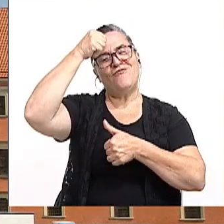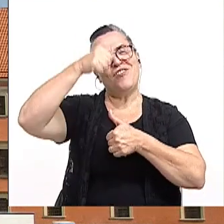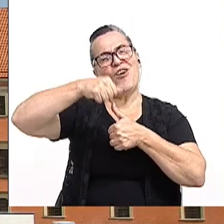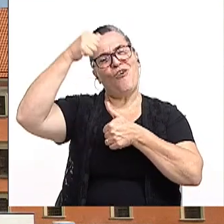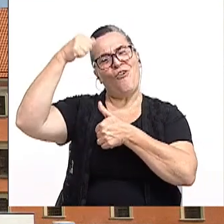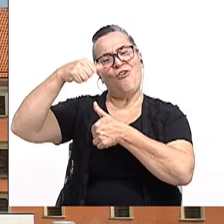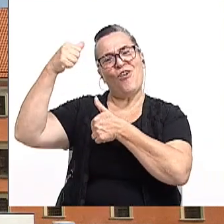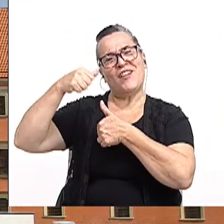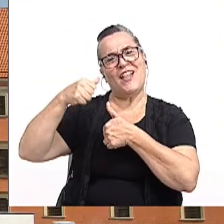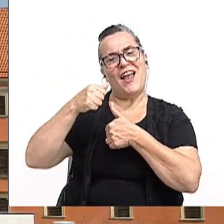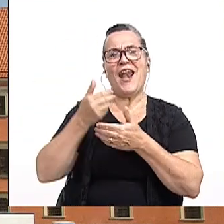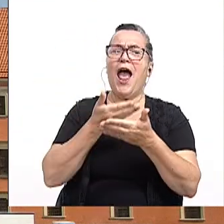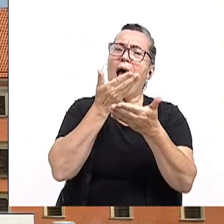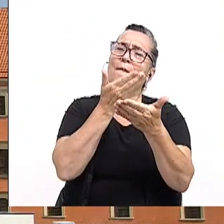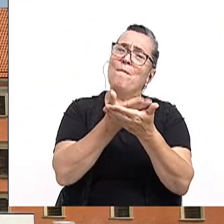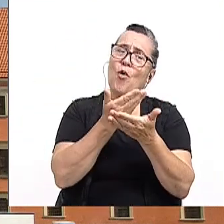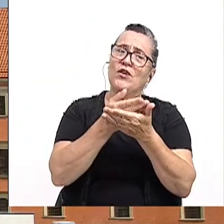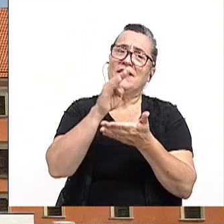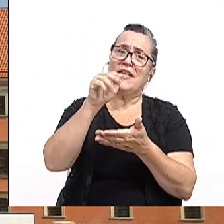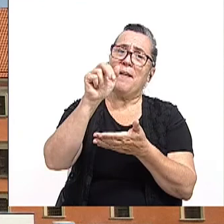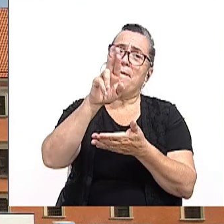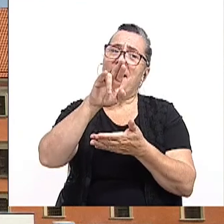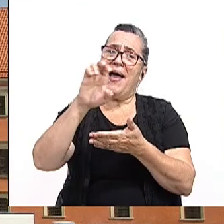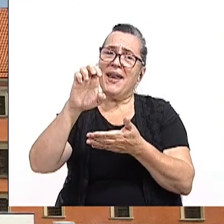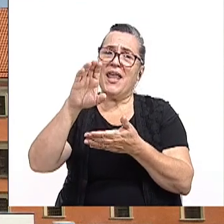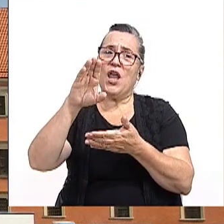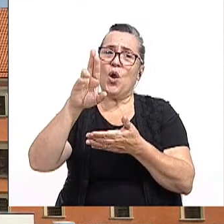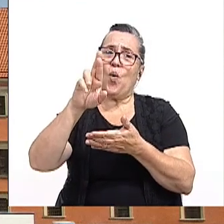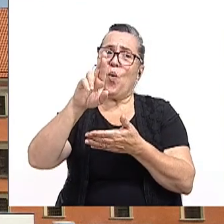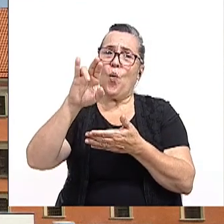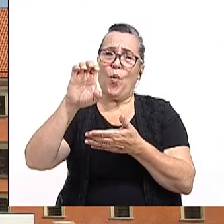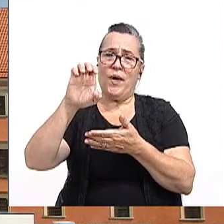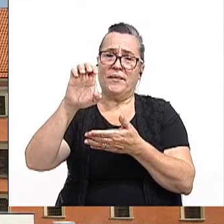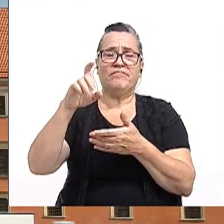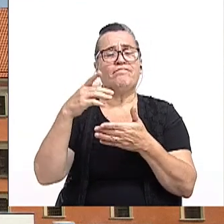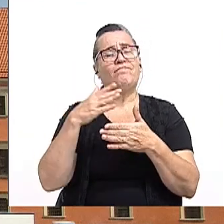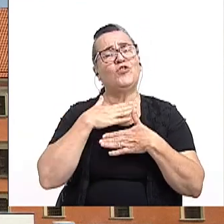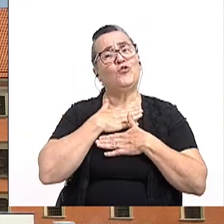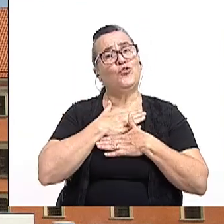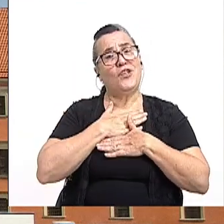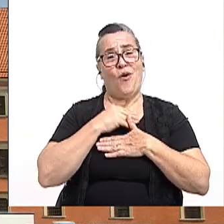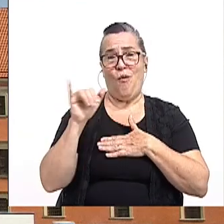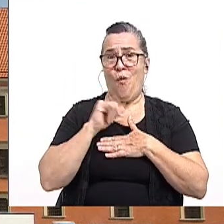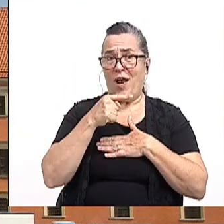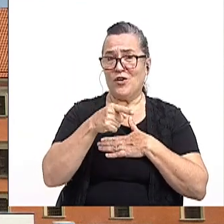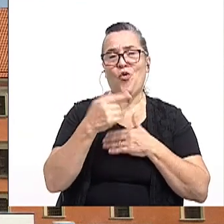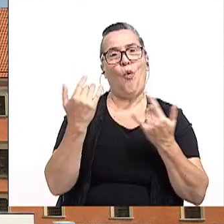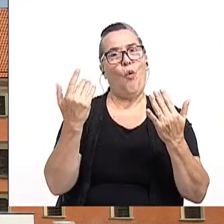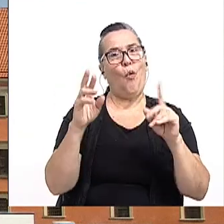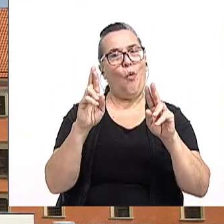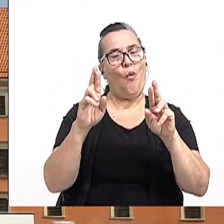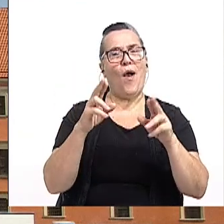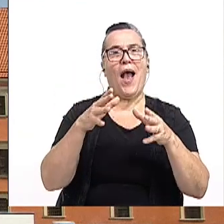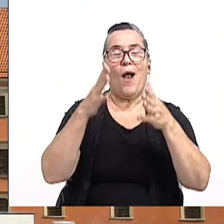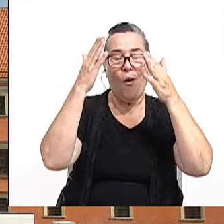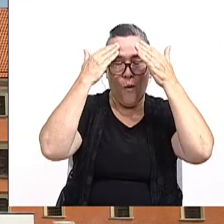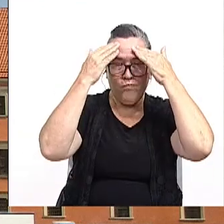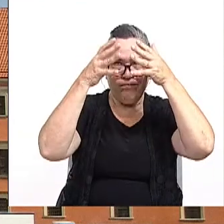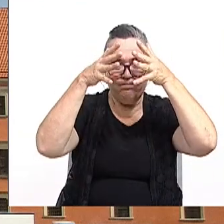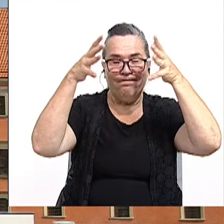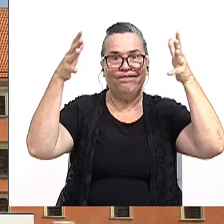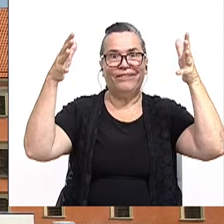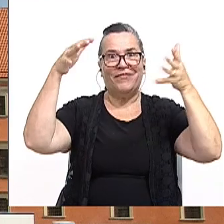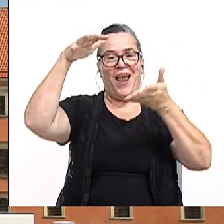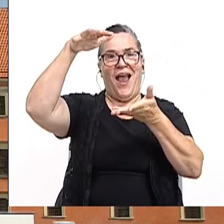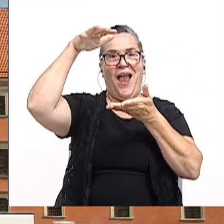esos aportes de Marie Curie. Espero que hayan disfrutado tanto como yo, que hayan ampliado conocimientos. Es un